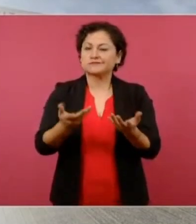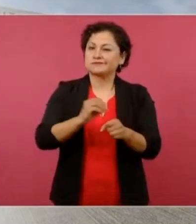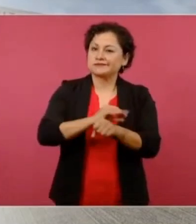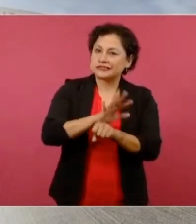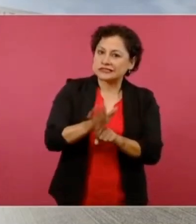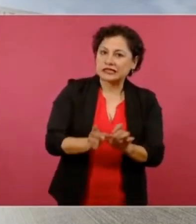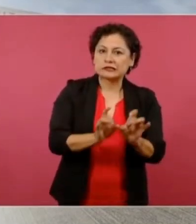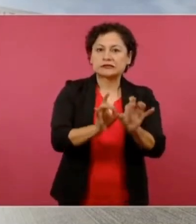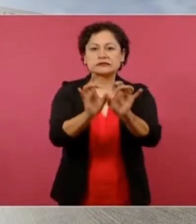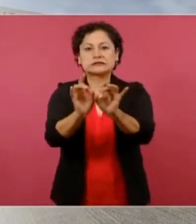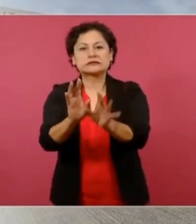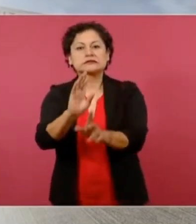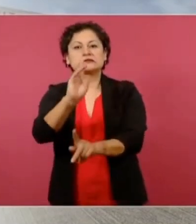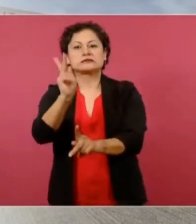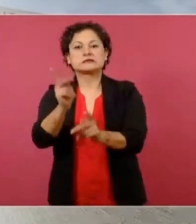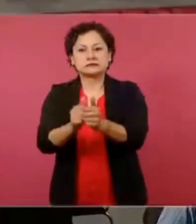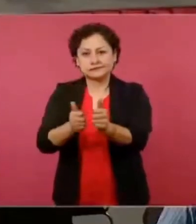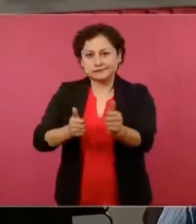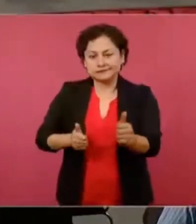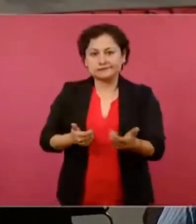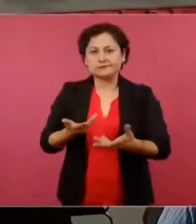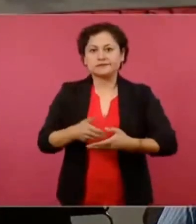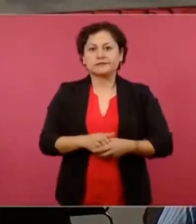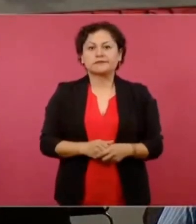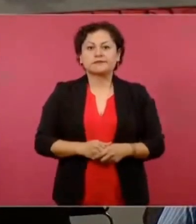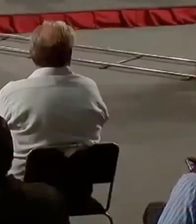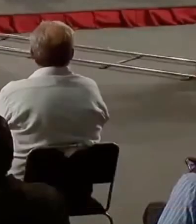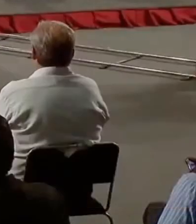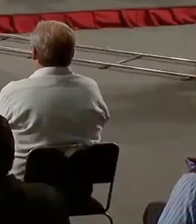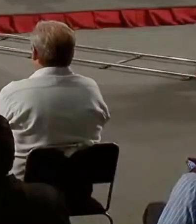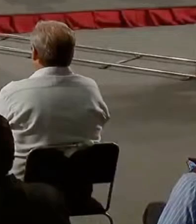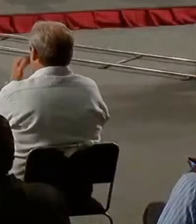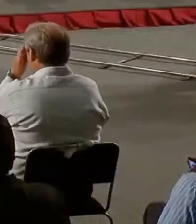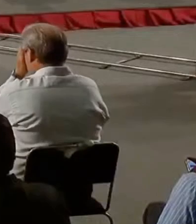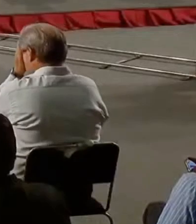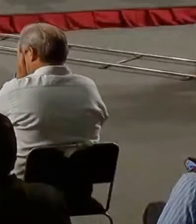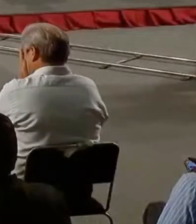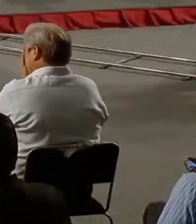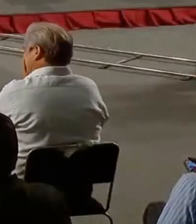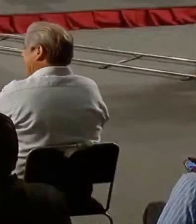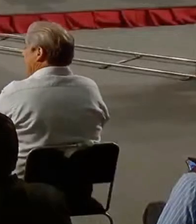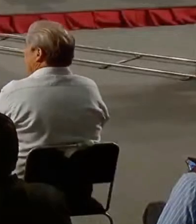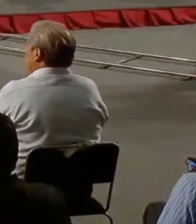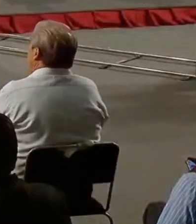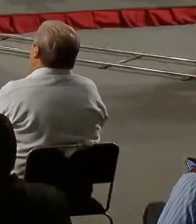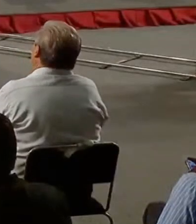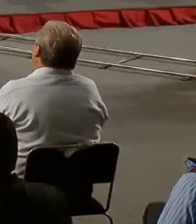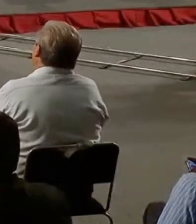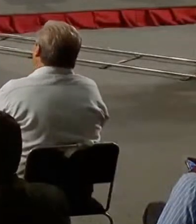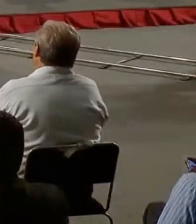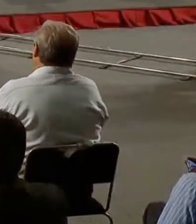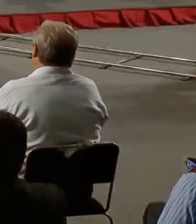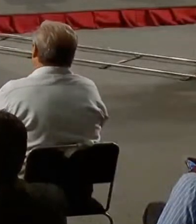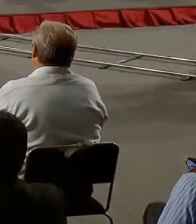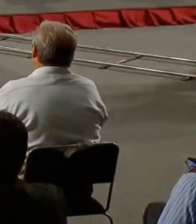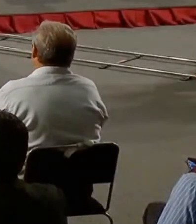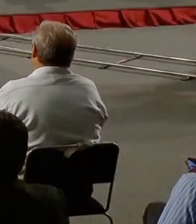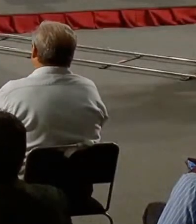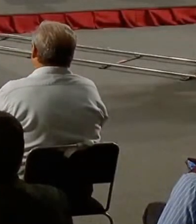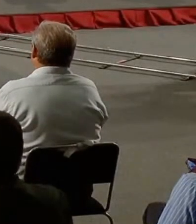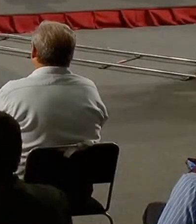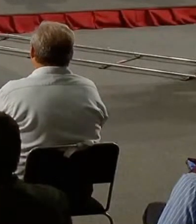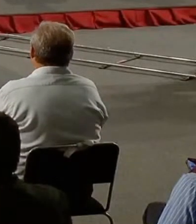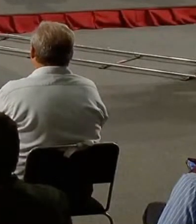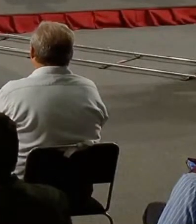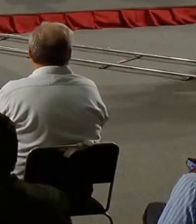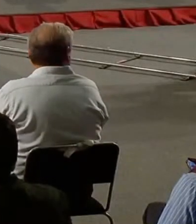todo por esta forma como se hacían las licitaciones, muchas veces con dinero insuficiente para permitir que después